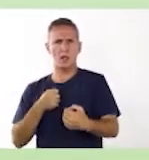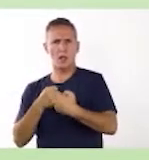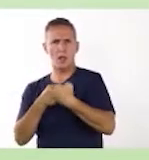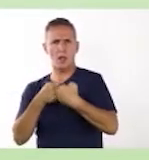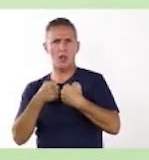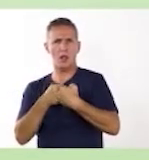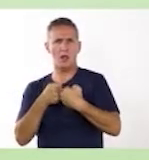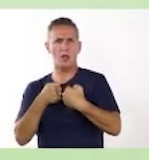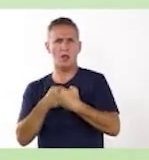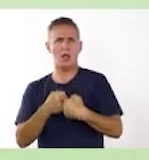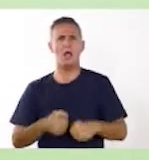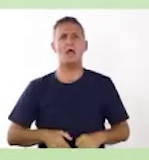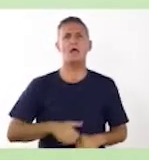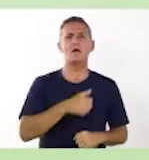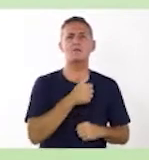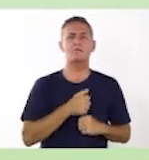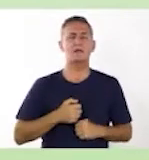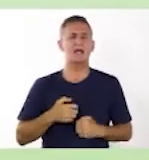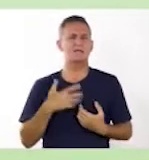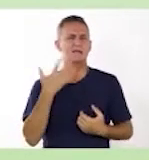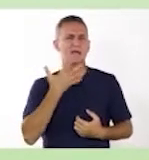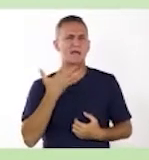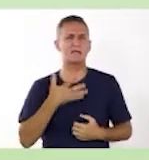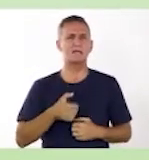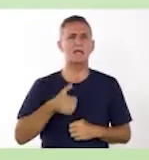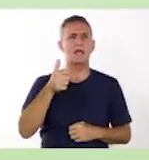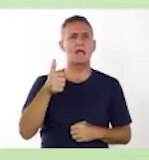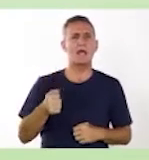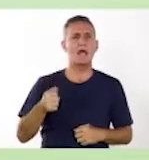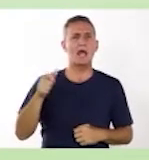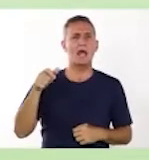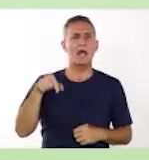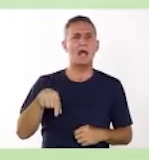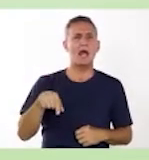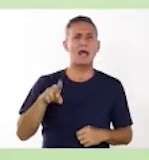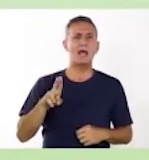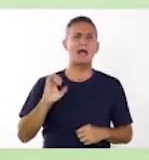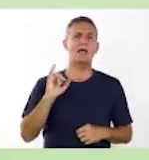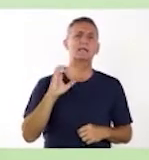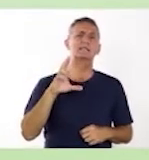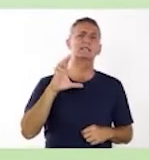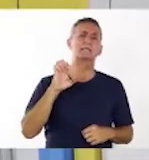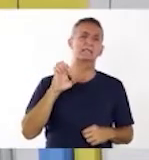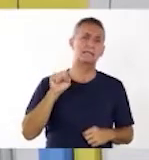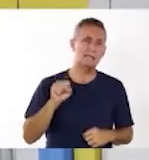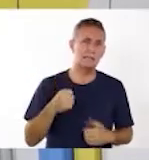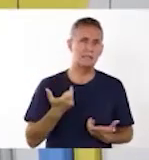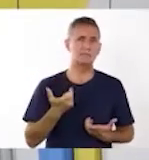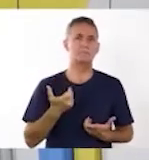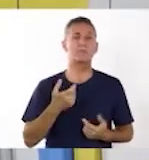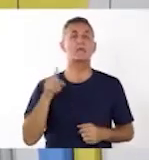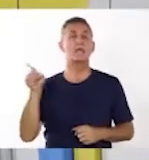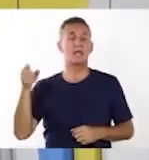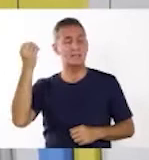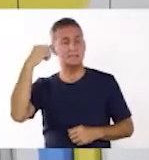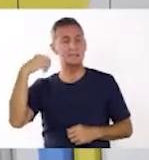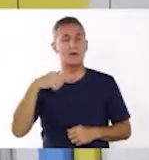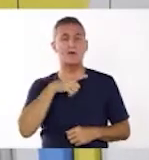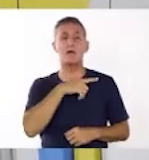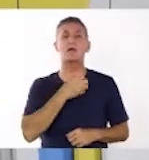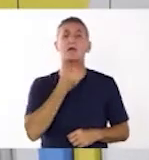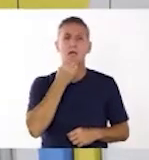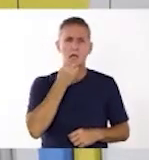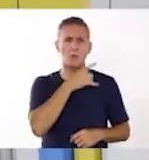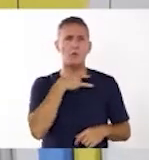debe enfrentarse a Aquiles y se enfrenta a Aquiles, aunque sabe que puede morir en